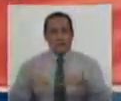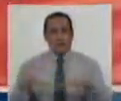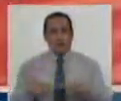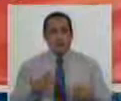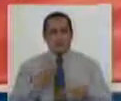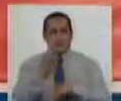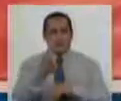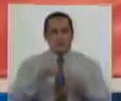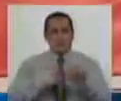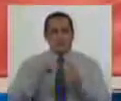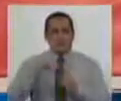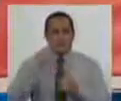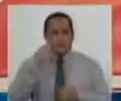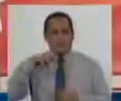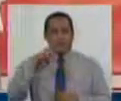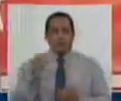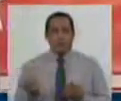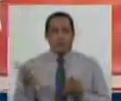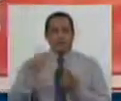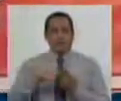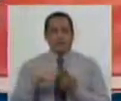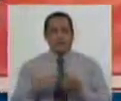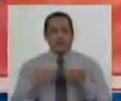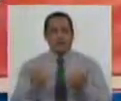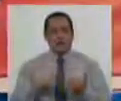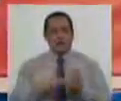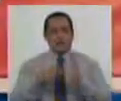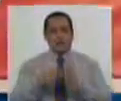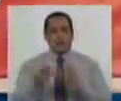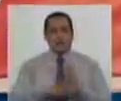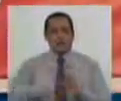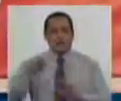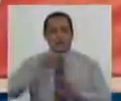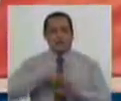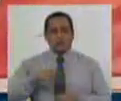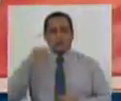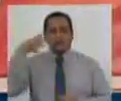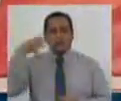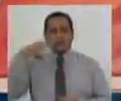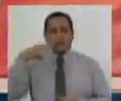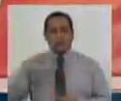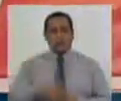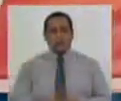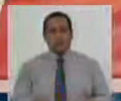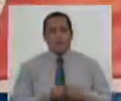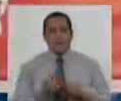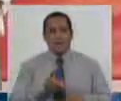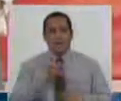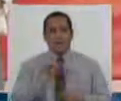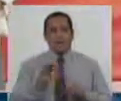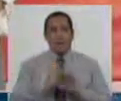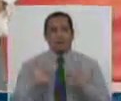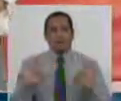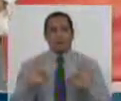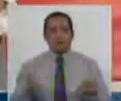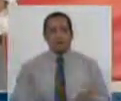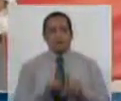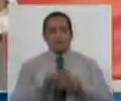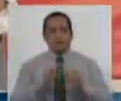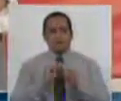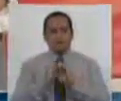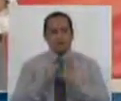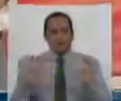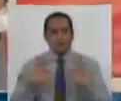pasando por Satipo, hasta lo que es proyectos de electrificación, agua y desagüe, y